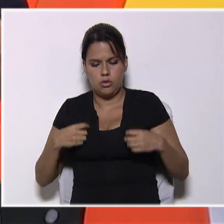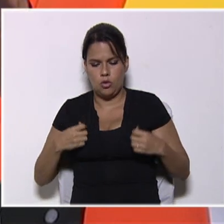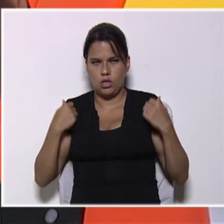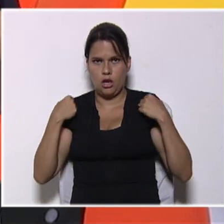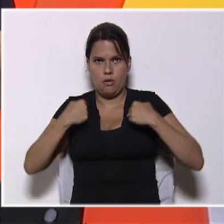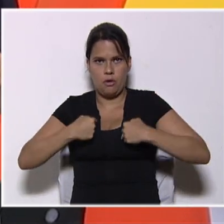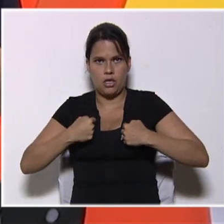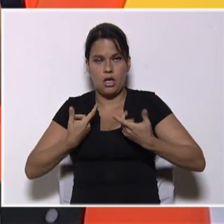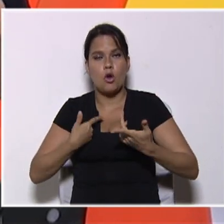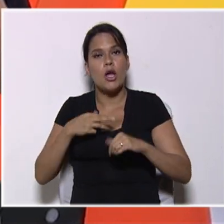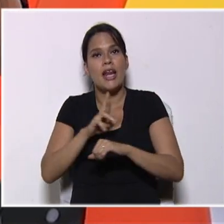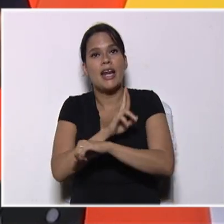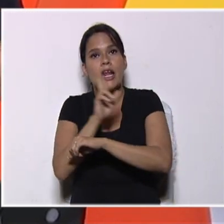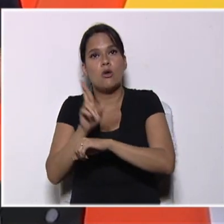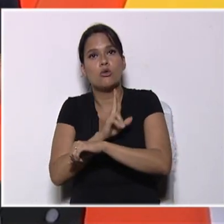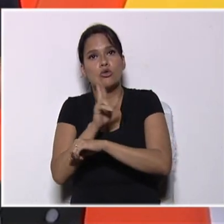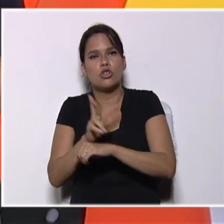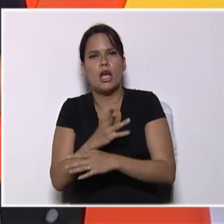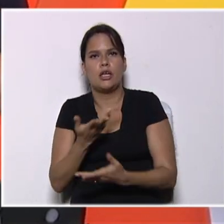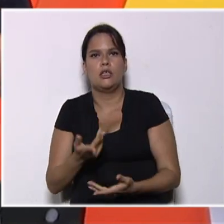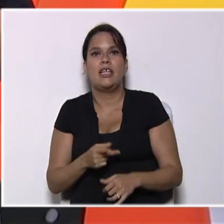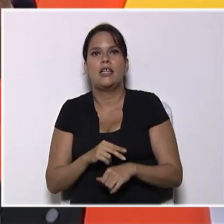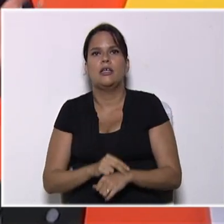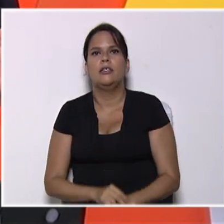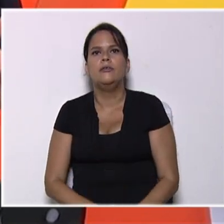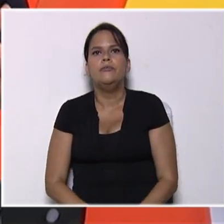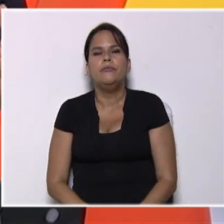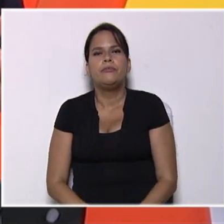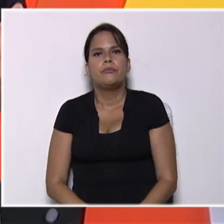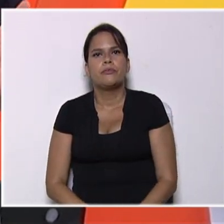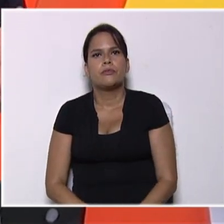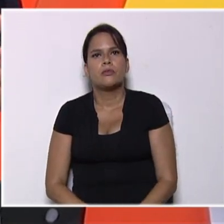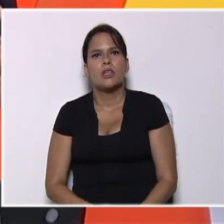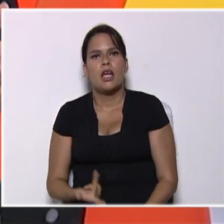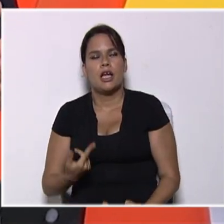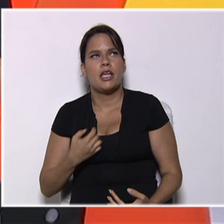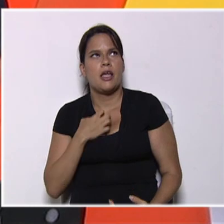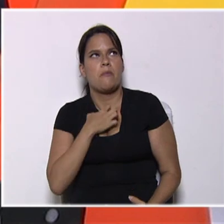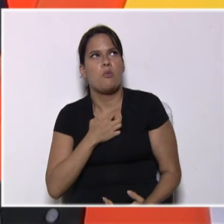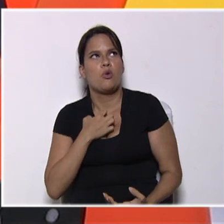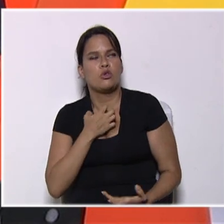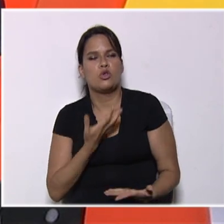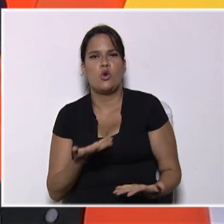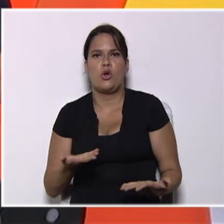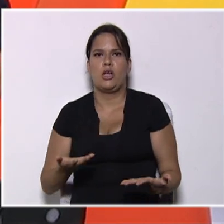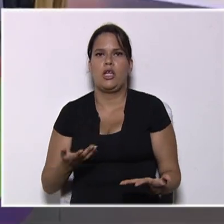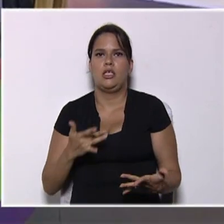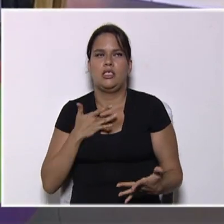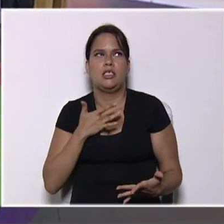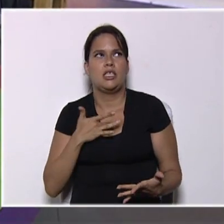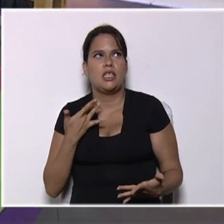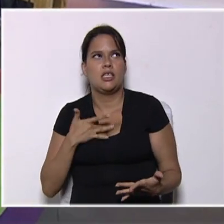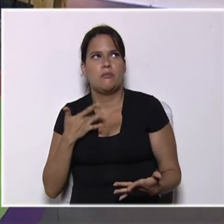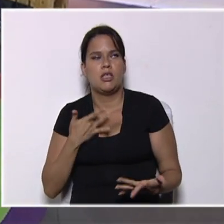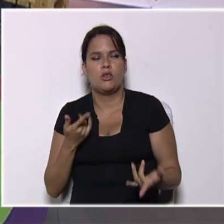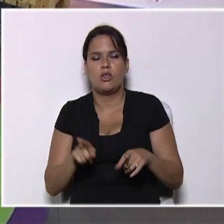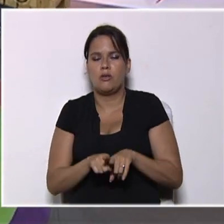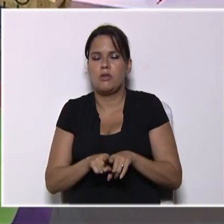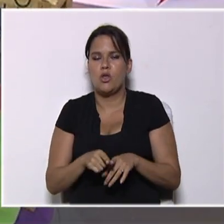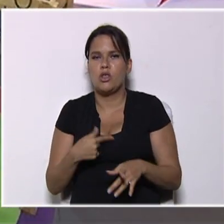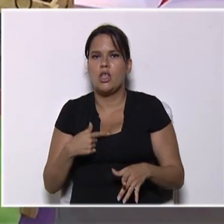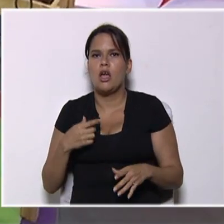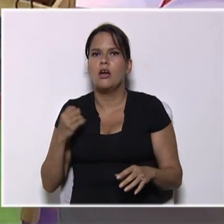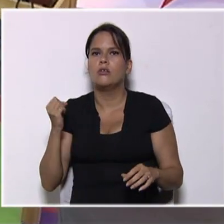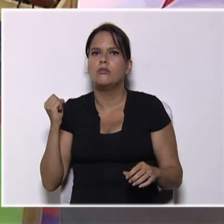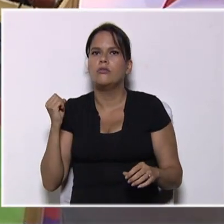de reutilizar, de reciclar aquellas emociones, aquellos sentimientos que también nos están obligando a olvidar, ¿no? Porque toda